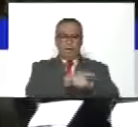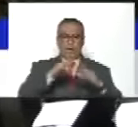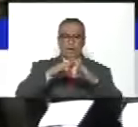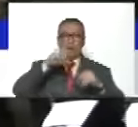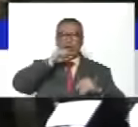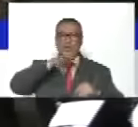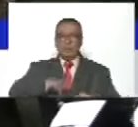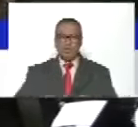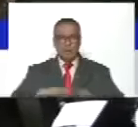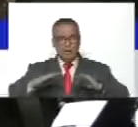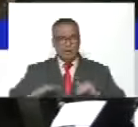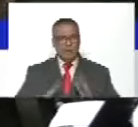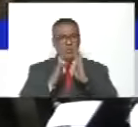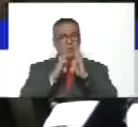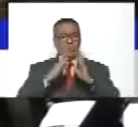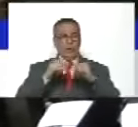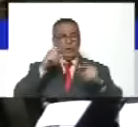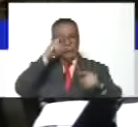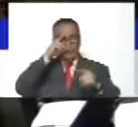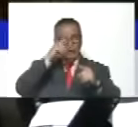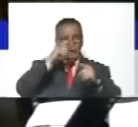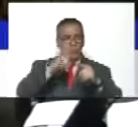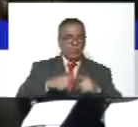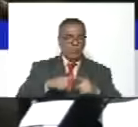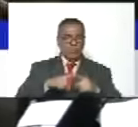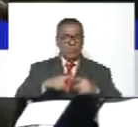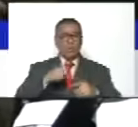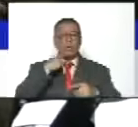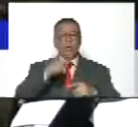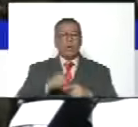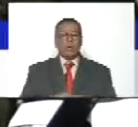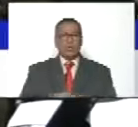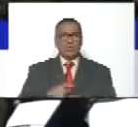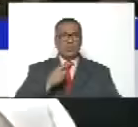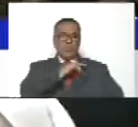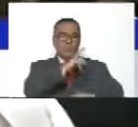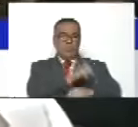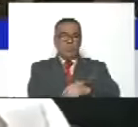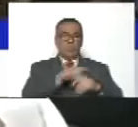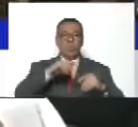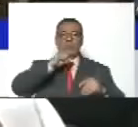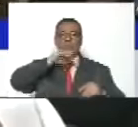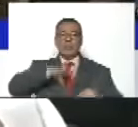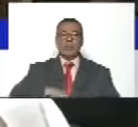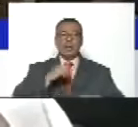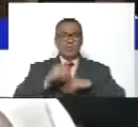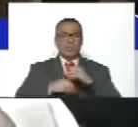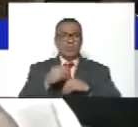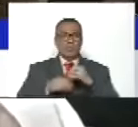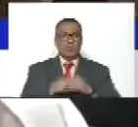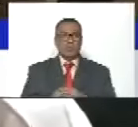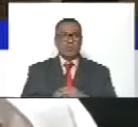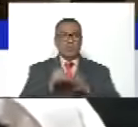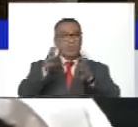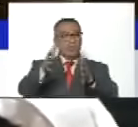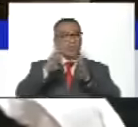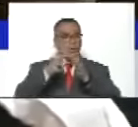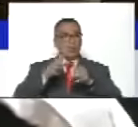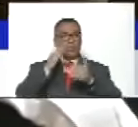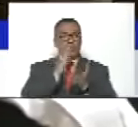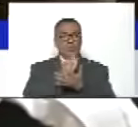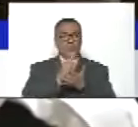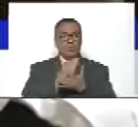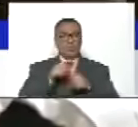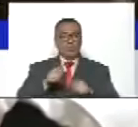historia enfrentando todos los retos y todos los desafíos. Somos la fuerza de la historia convertida en victoria